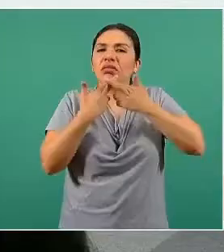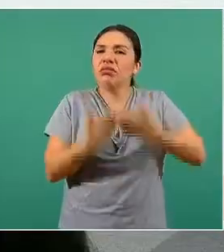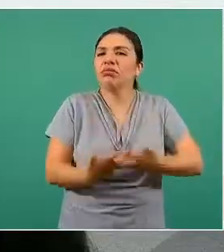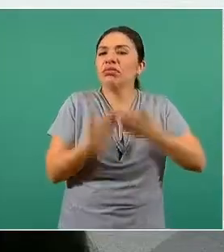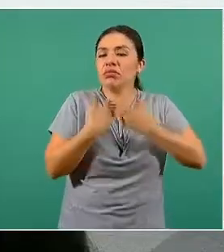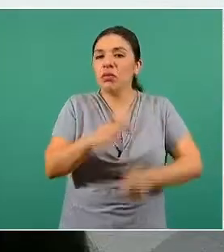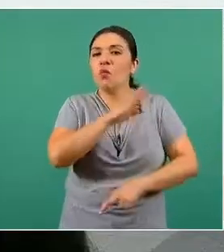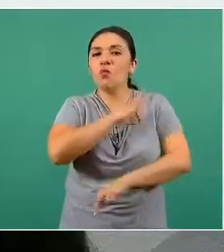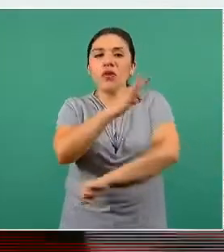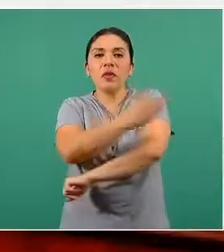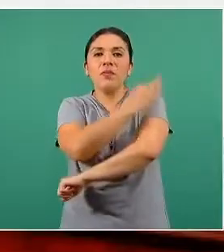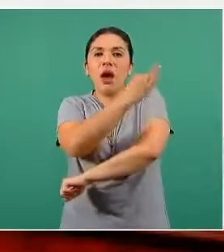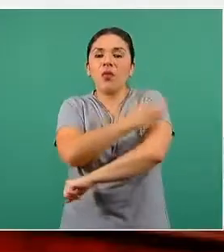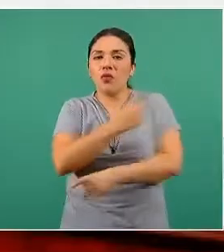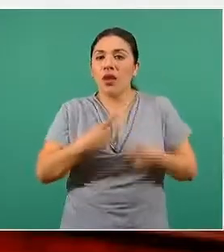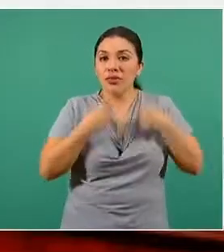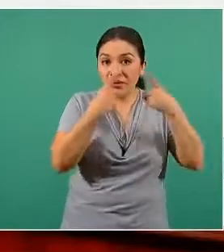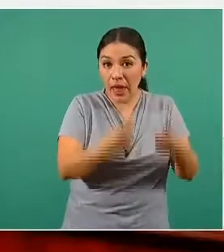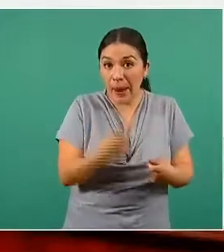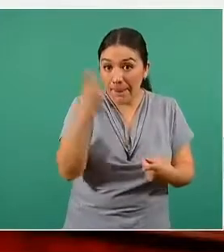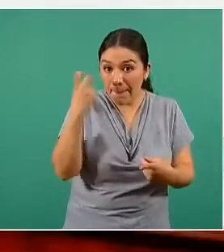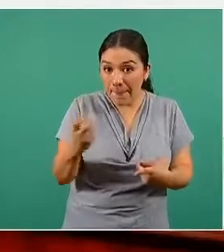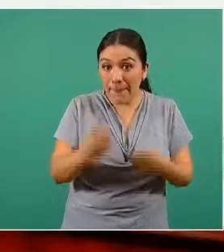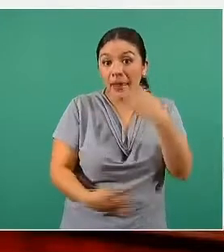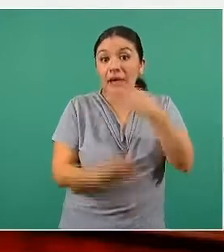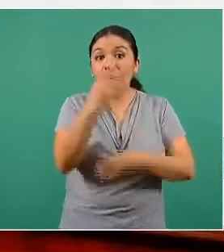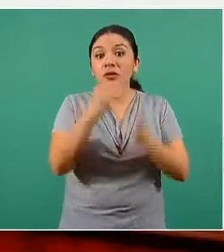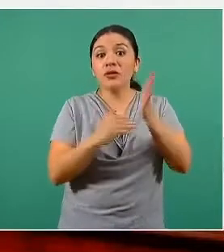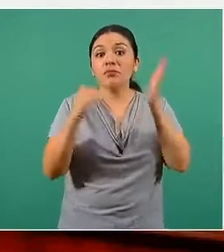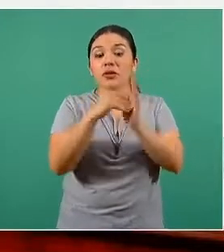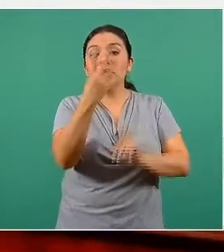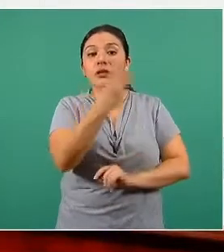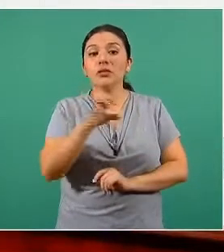rendimiento que puede dar la vacuna.